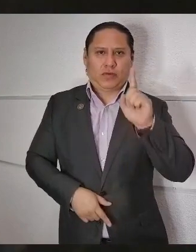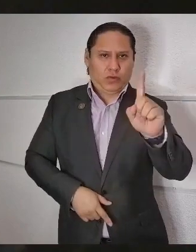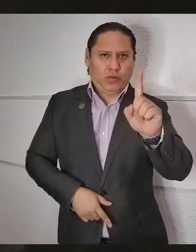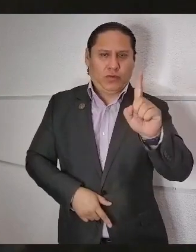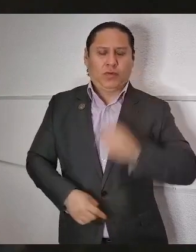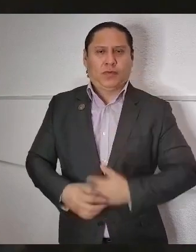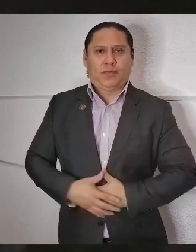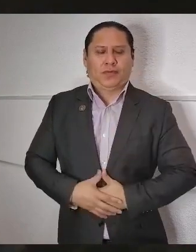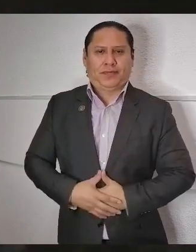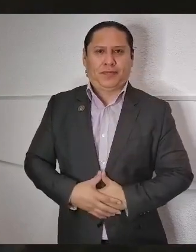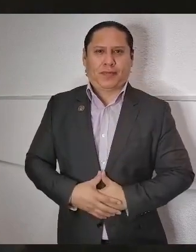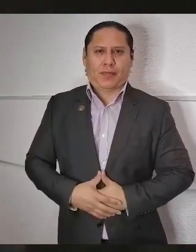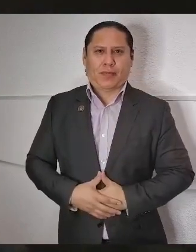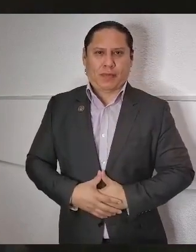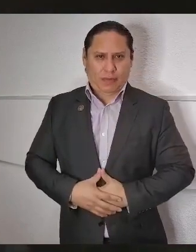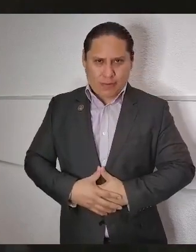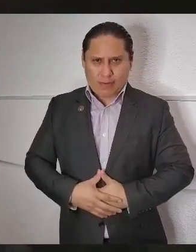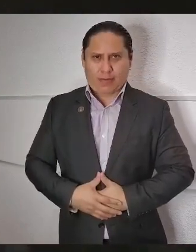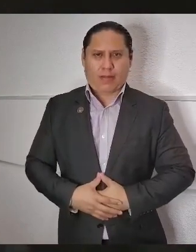siguiente.